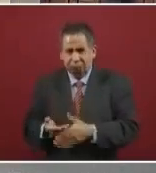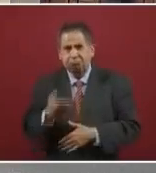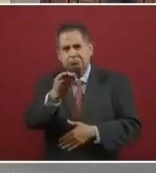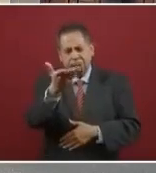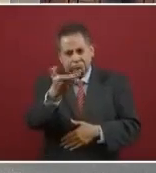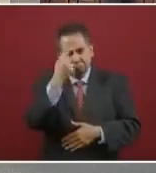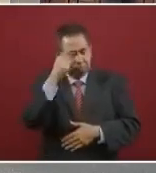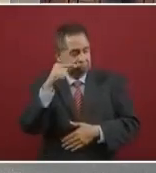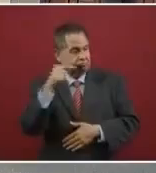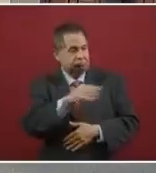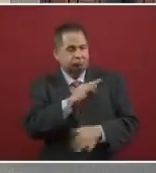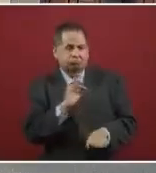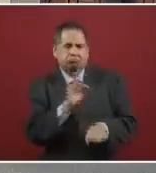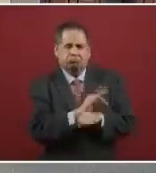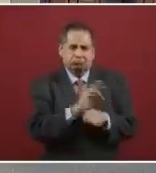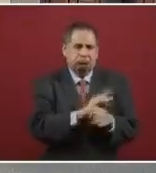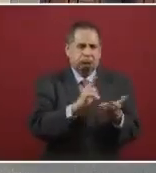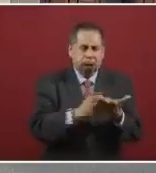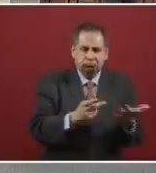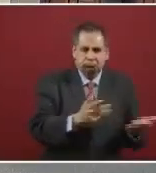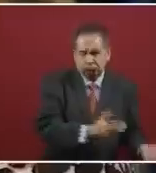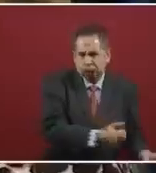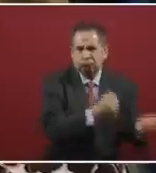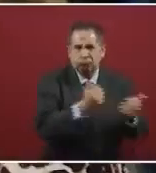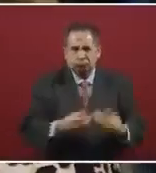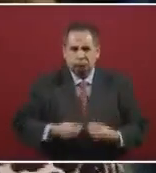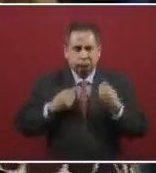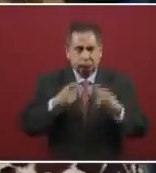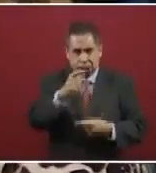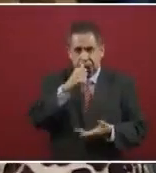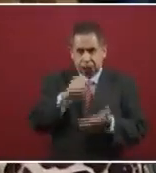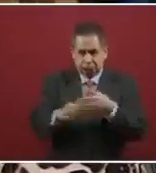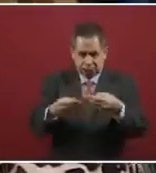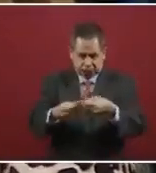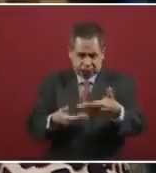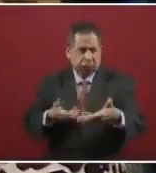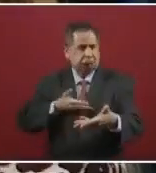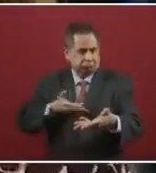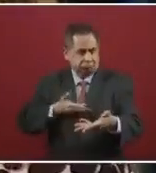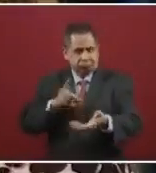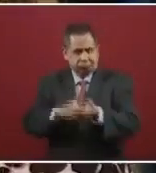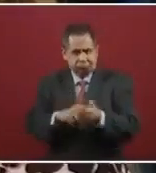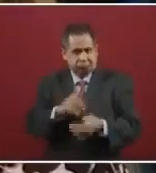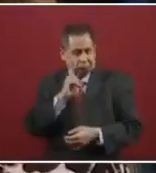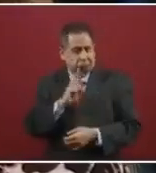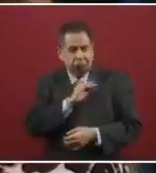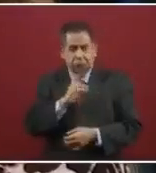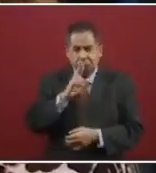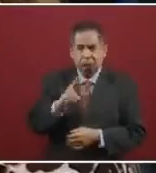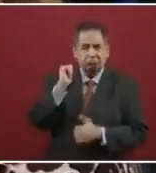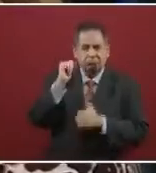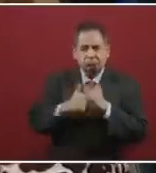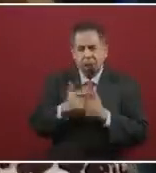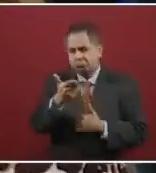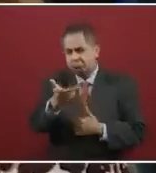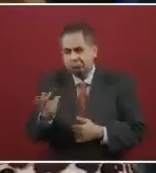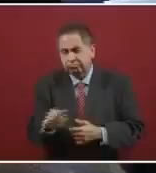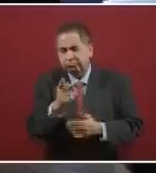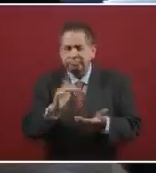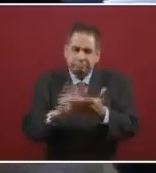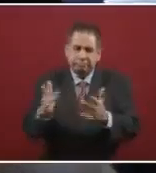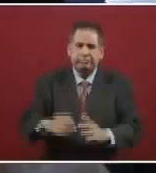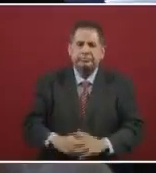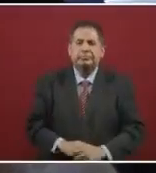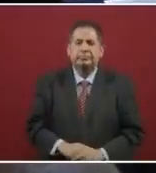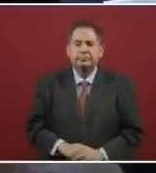que él pueda reaparecer. ¿Usted ya tiene en su poder esa carta y de qué manera puede responder a esta pregunta? Gracias.